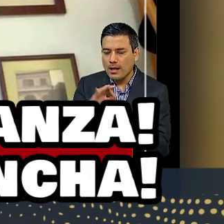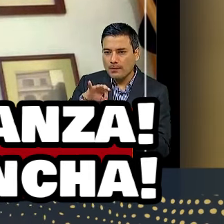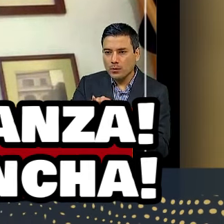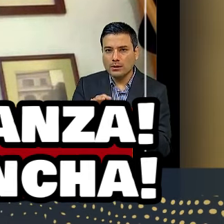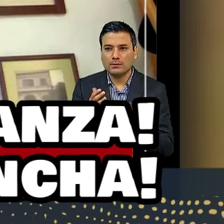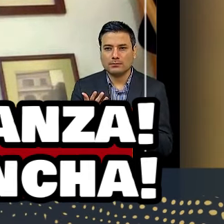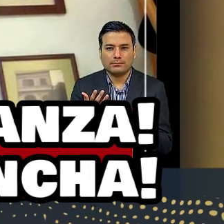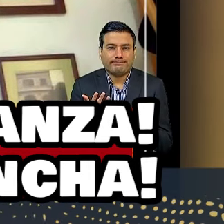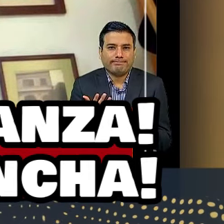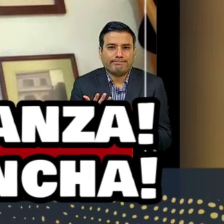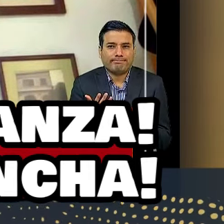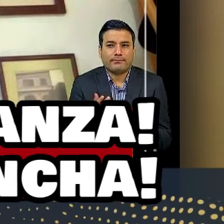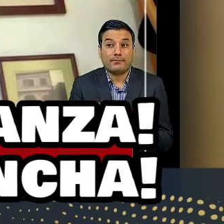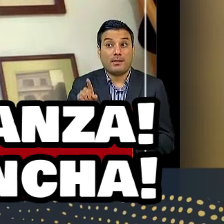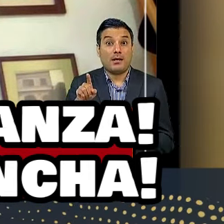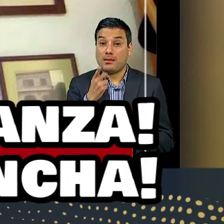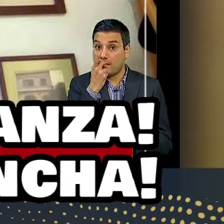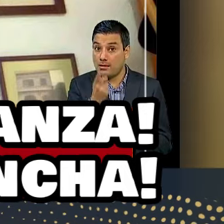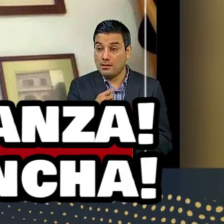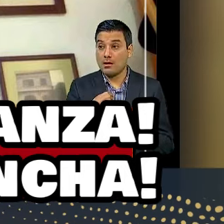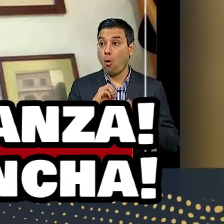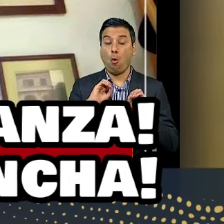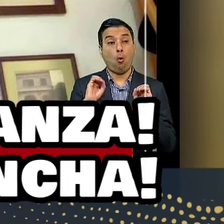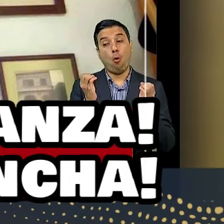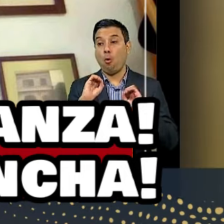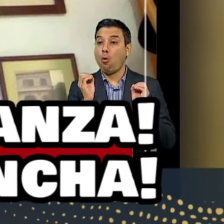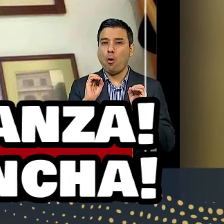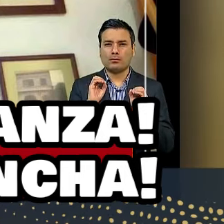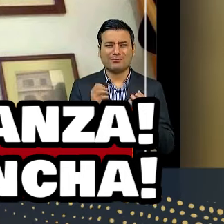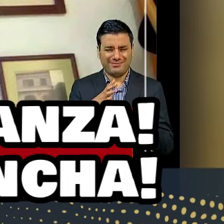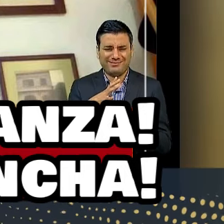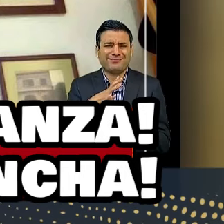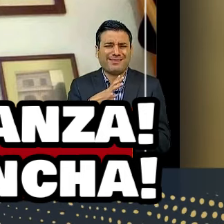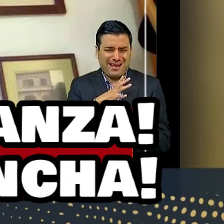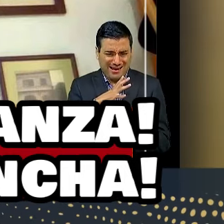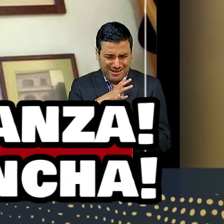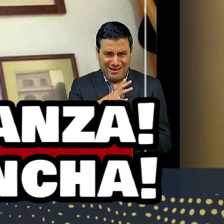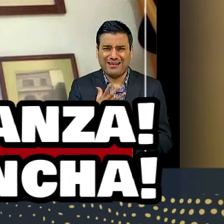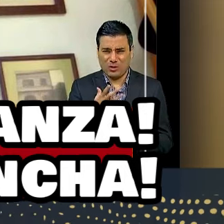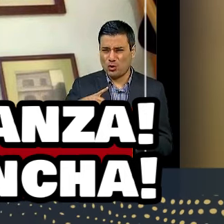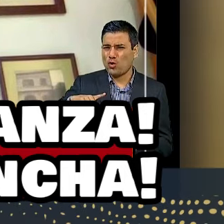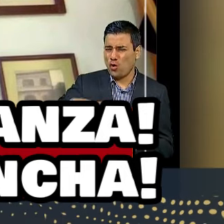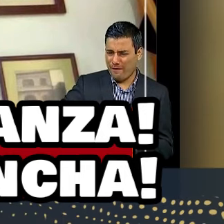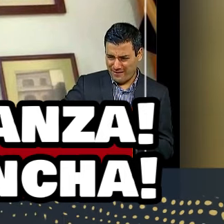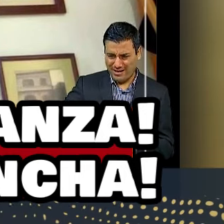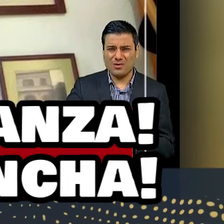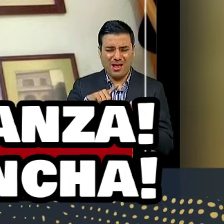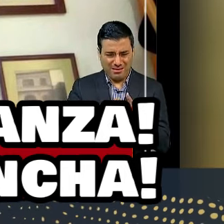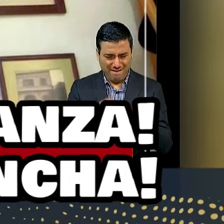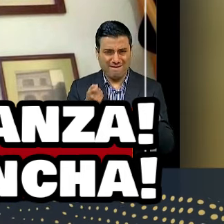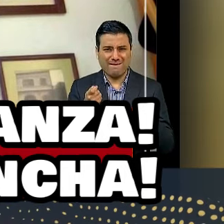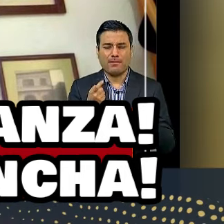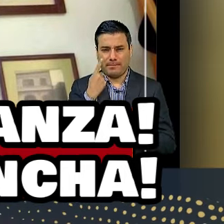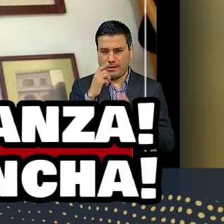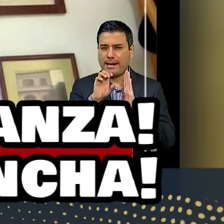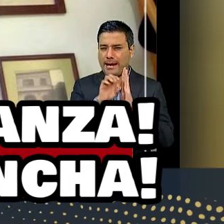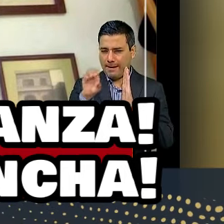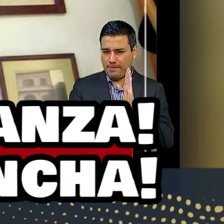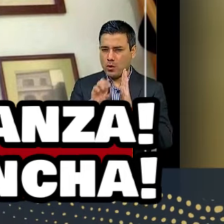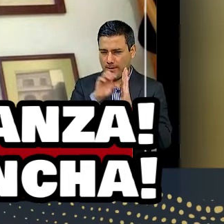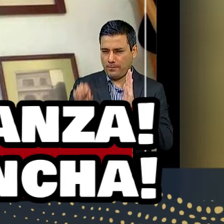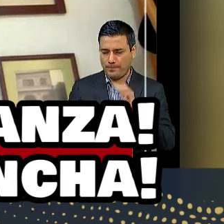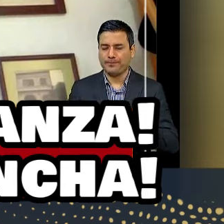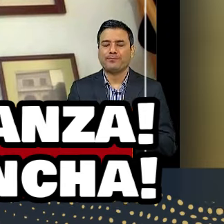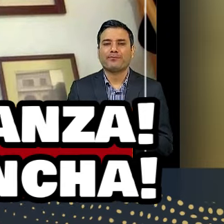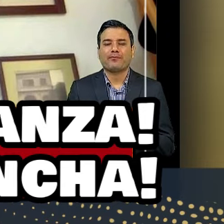pasa es que no basta la negación de los hechos para creer que no existen Claro que hay una elección de estado en marcha les voy a dar algunos ejemplos no me alcanzará el tiempo por